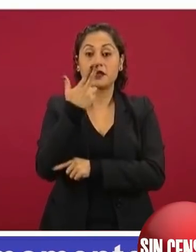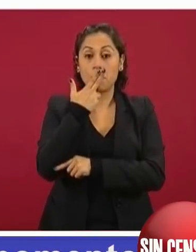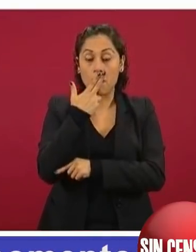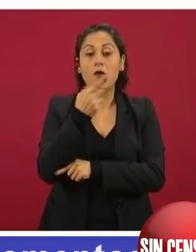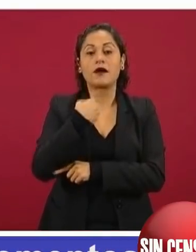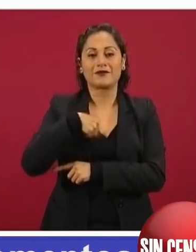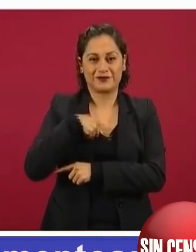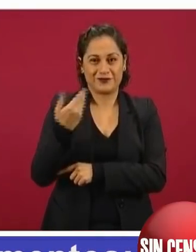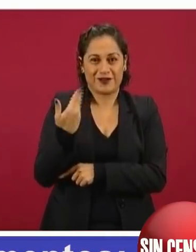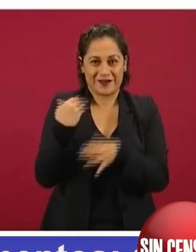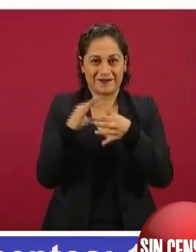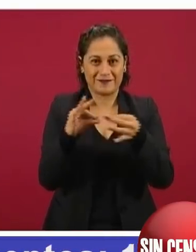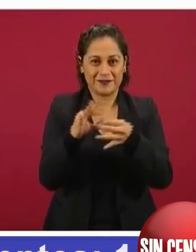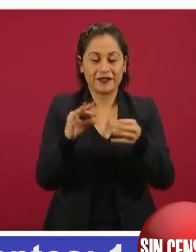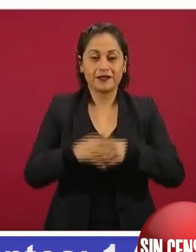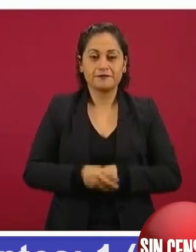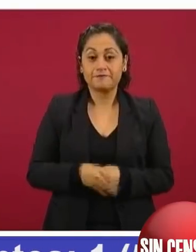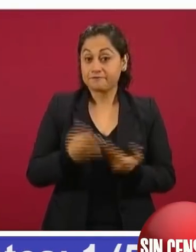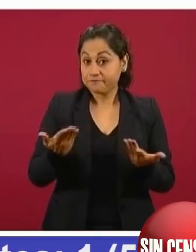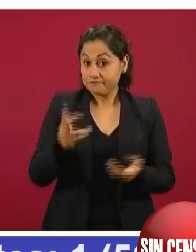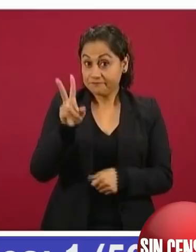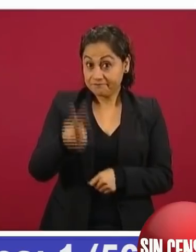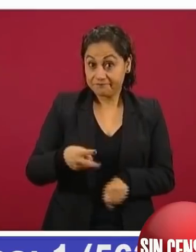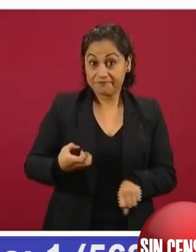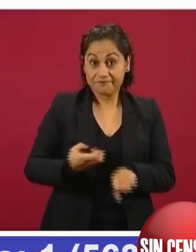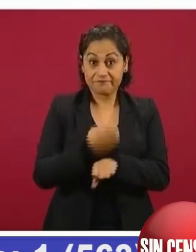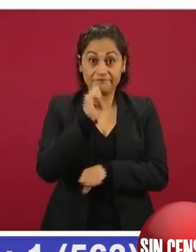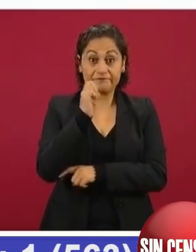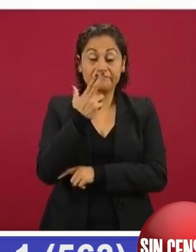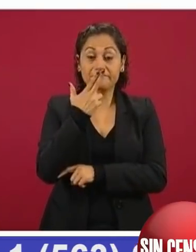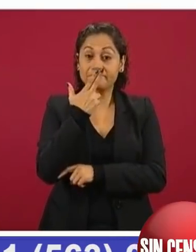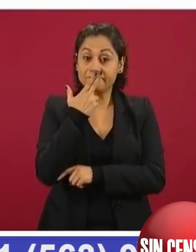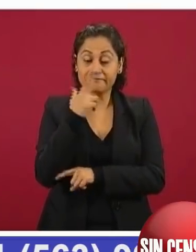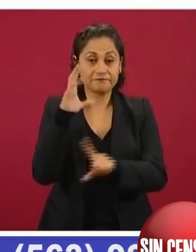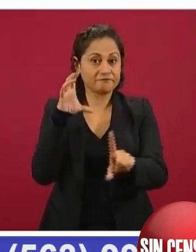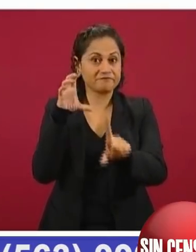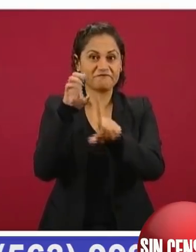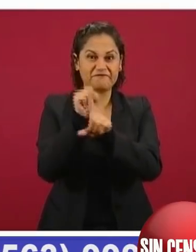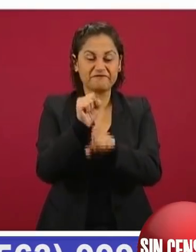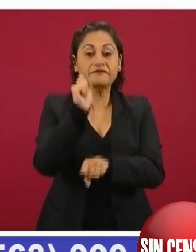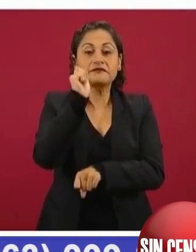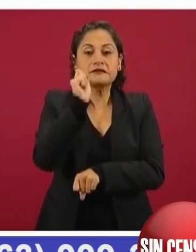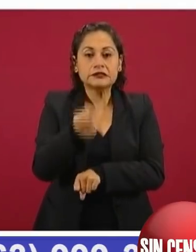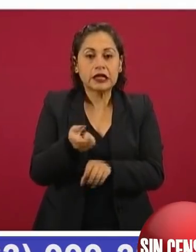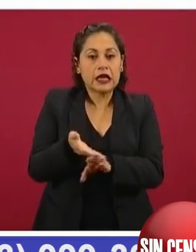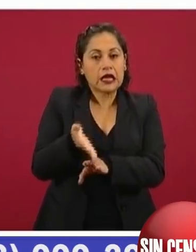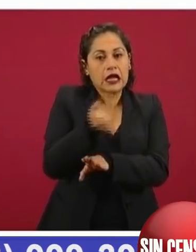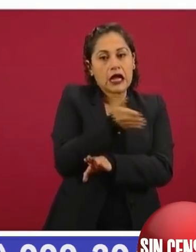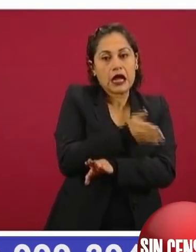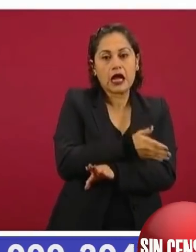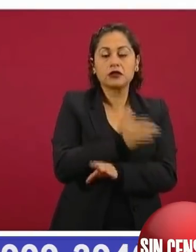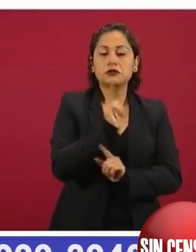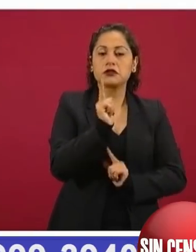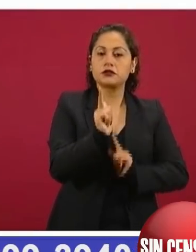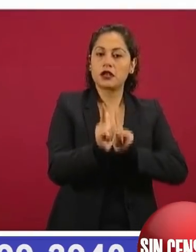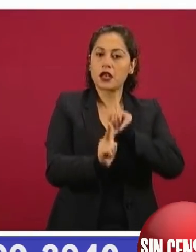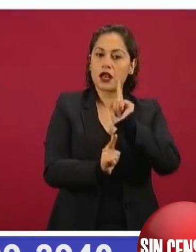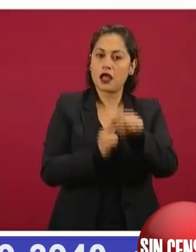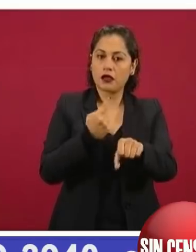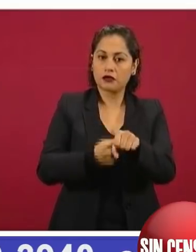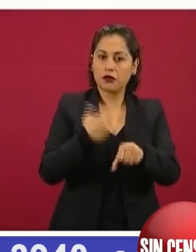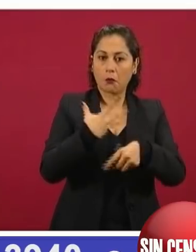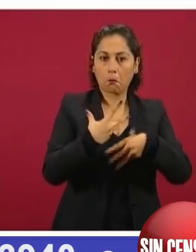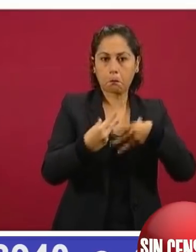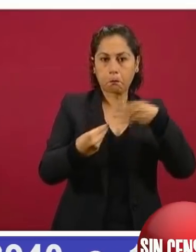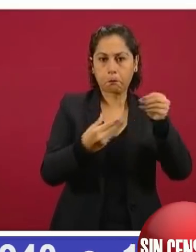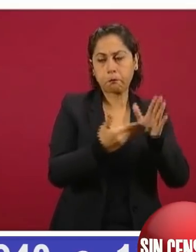comentando. Un logro fue que logró tener una epidemia muy estable y lenta a lo largo de un periodo